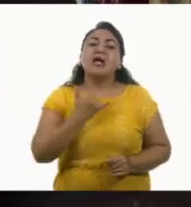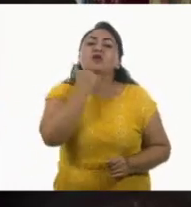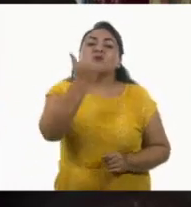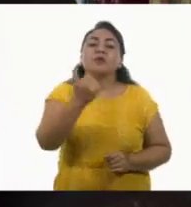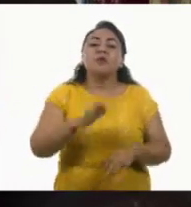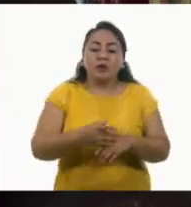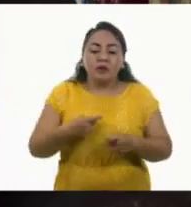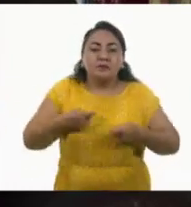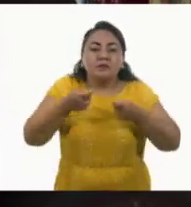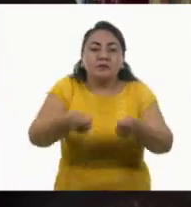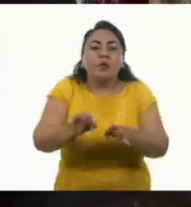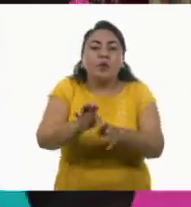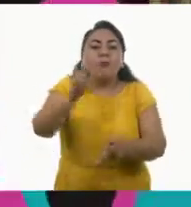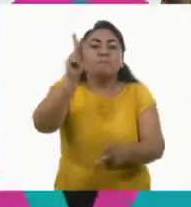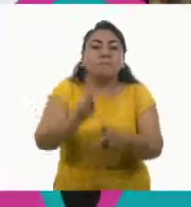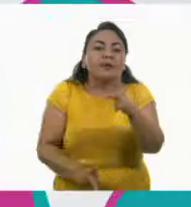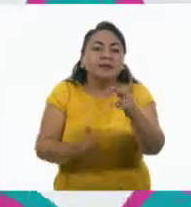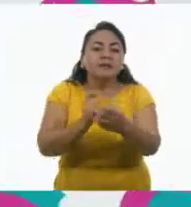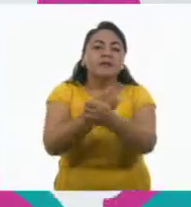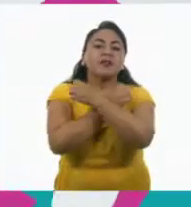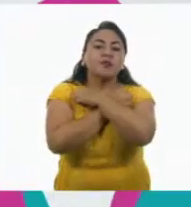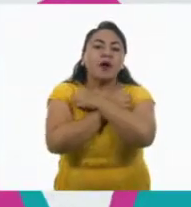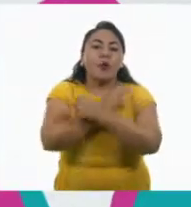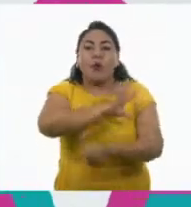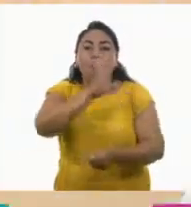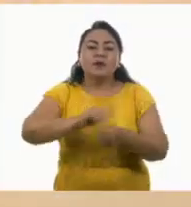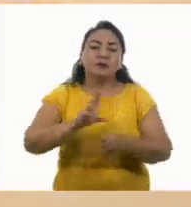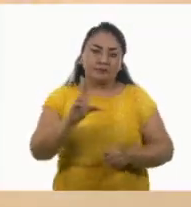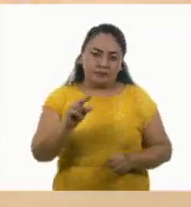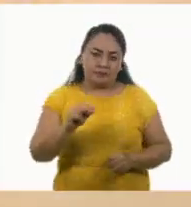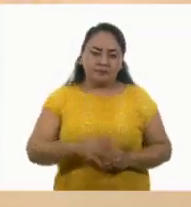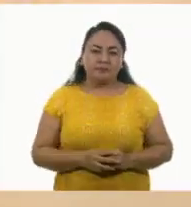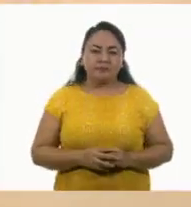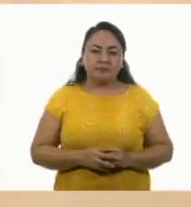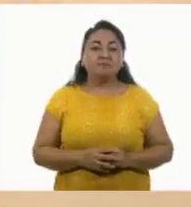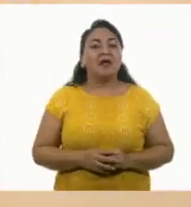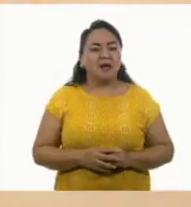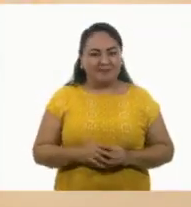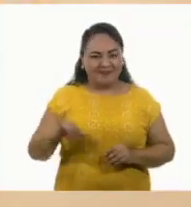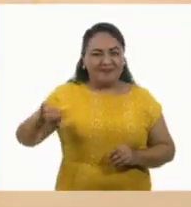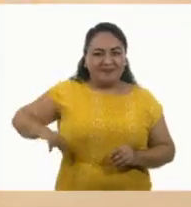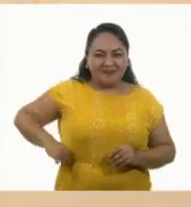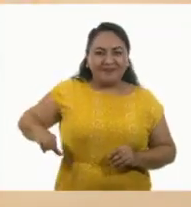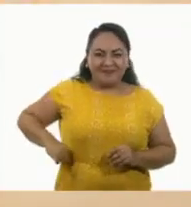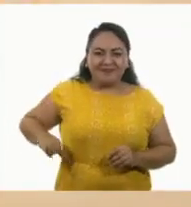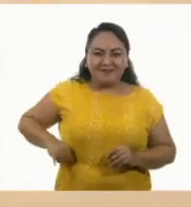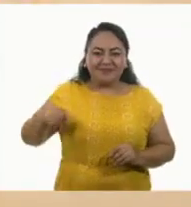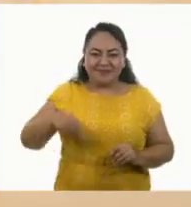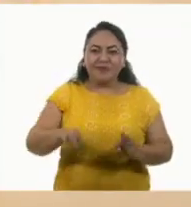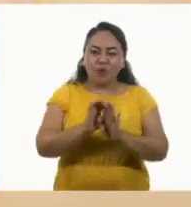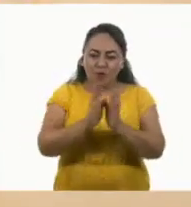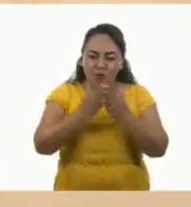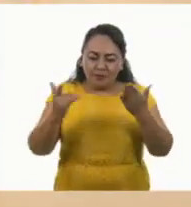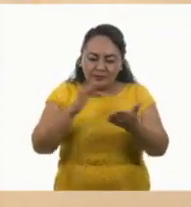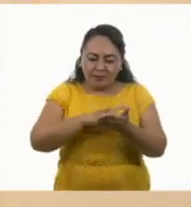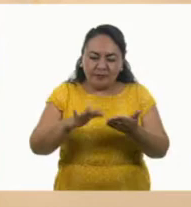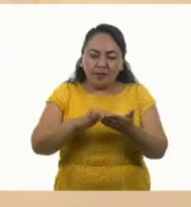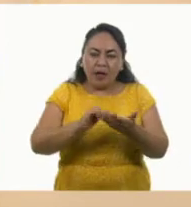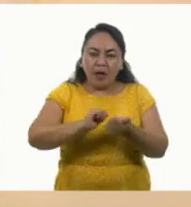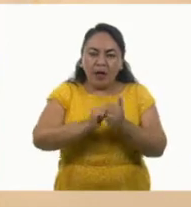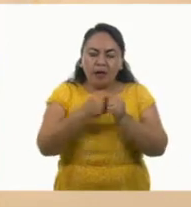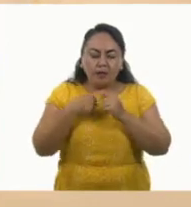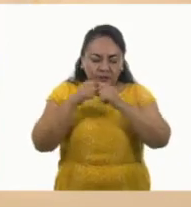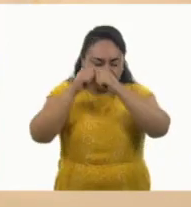una parte incompleta de la educación. Es muy interesante cómo la lectura nos lleva a un mundo de